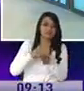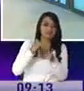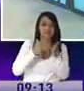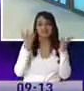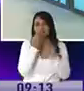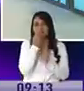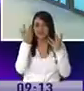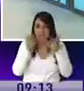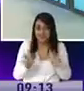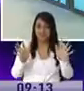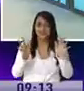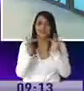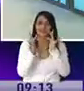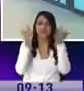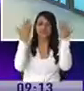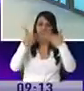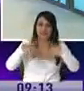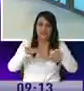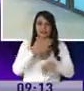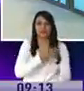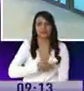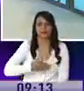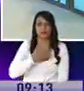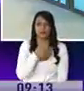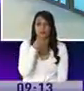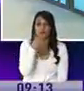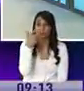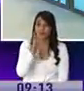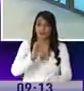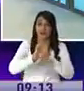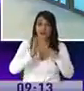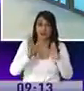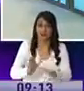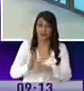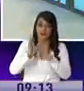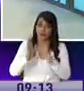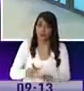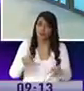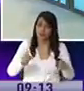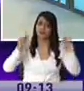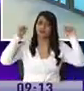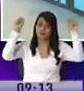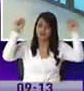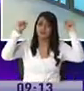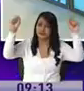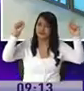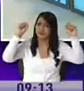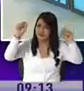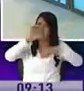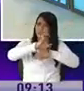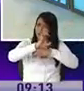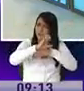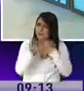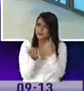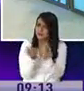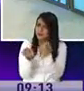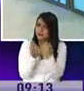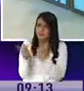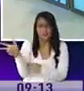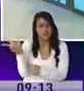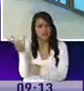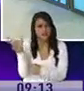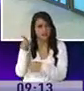para terminar este contacto por favor ya que estás con Ecuatorianos que hagan una barra para nuestra selección Ali Queremos escuchar cómo